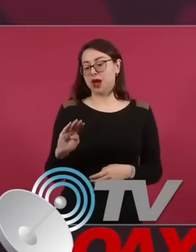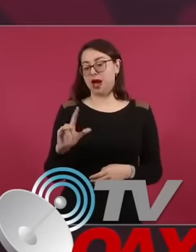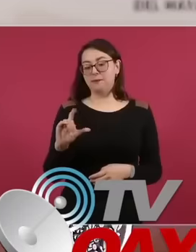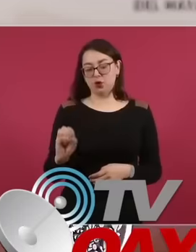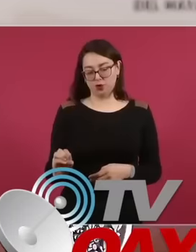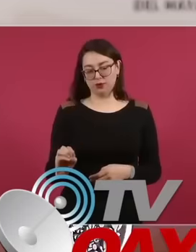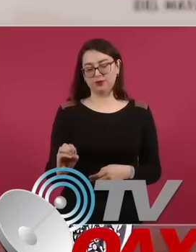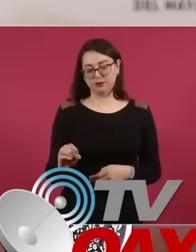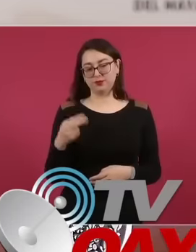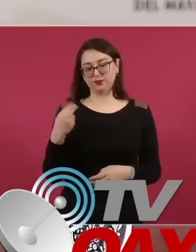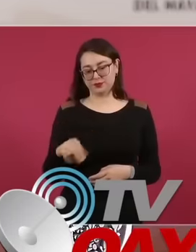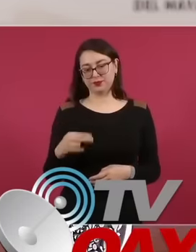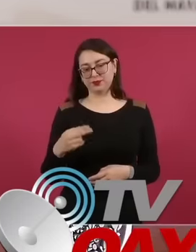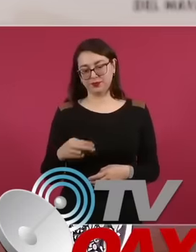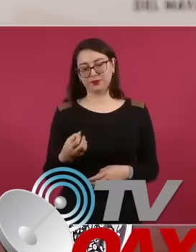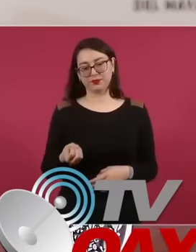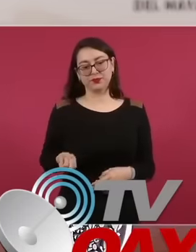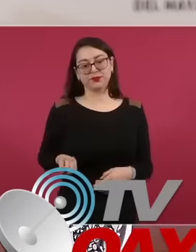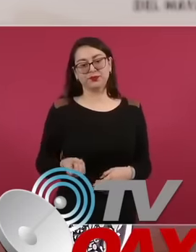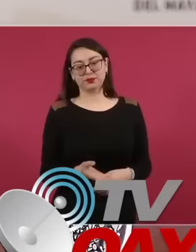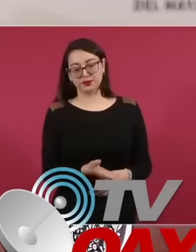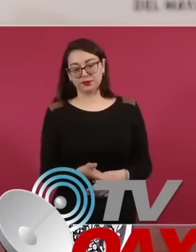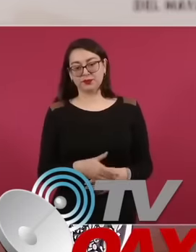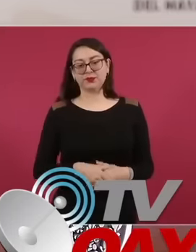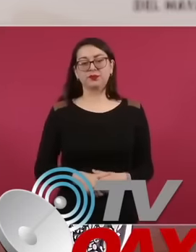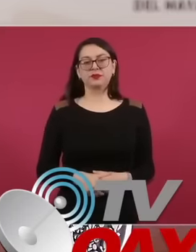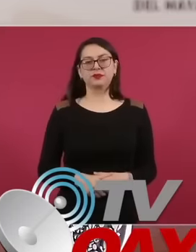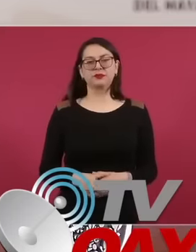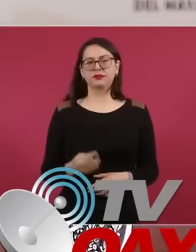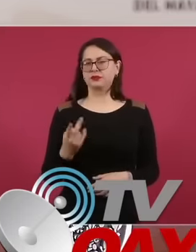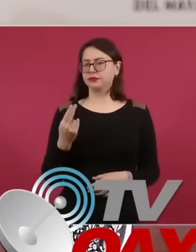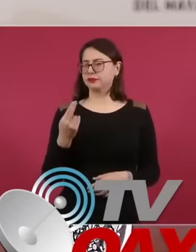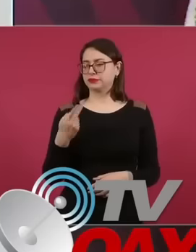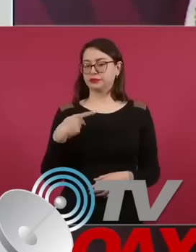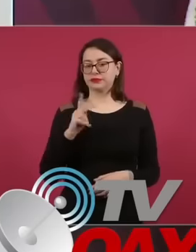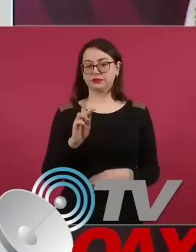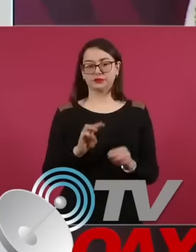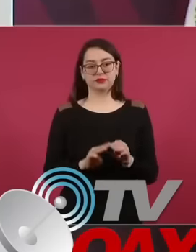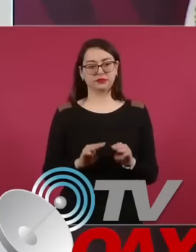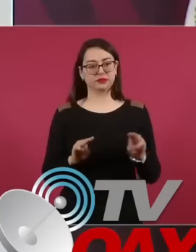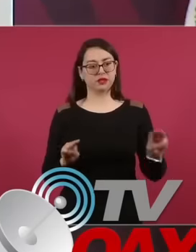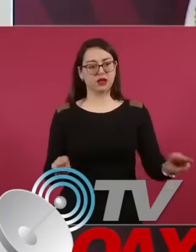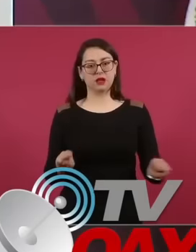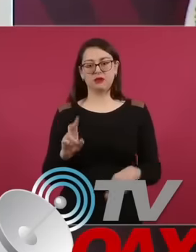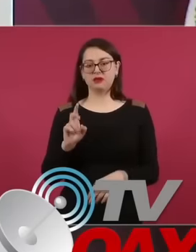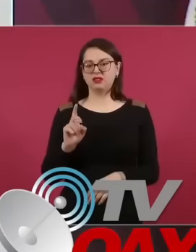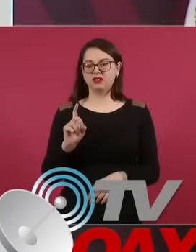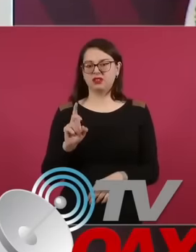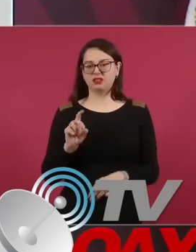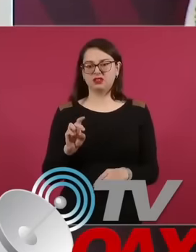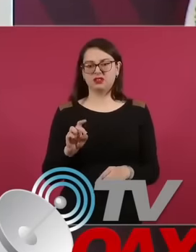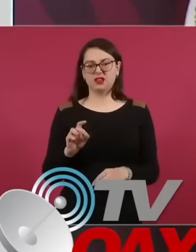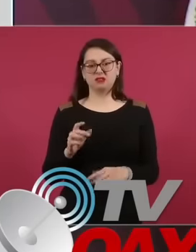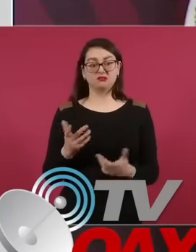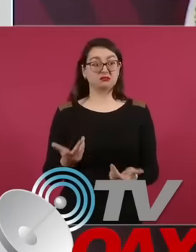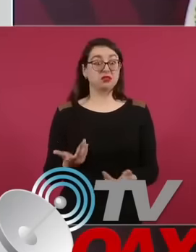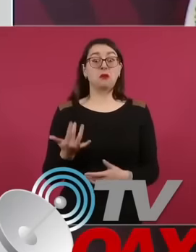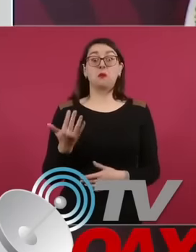y como son, deben de ser como 25 kilómetros, 30,